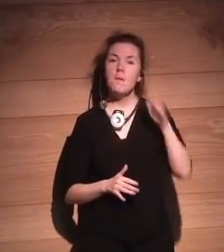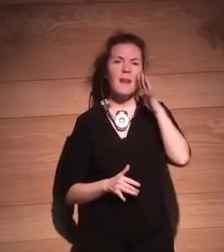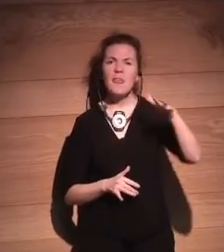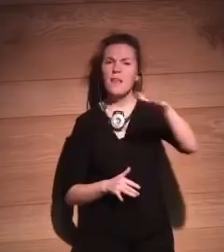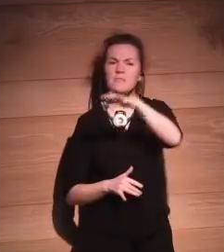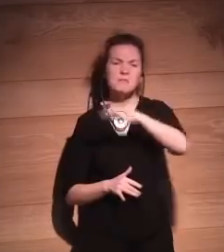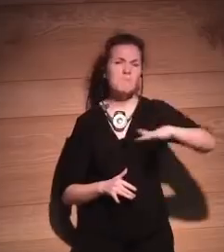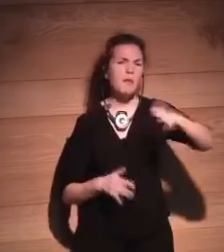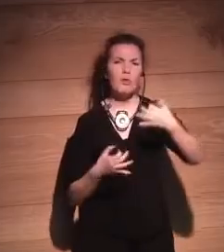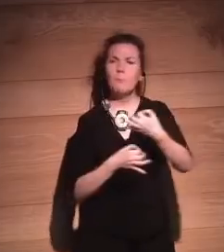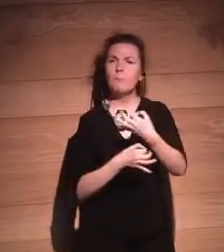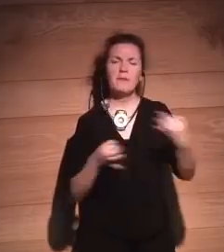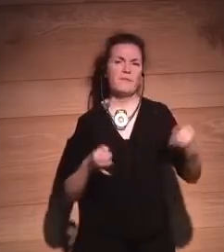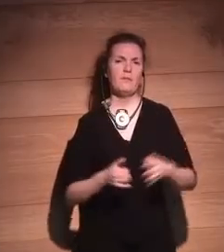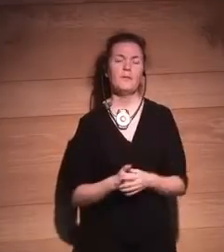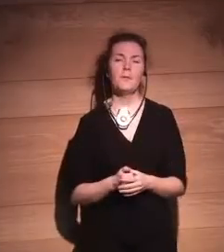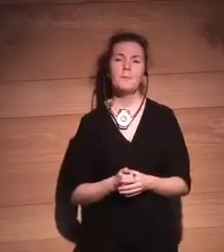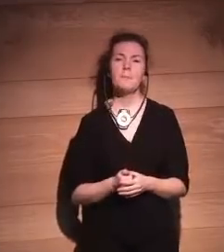perfecto.